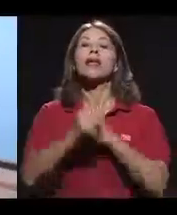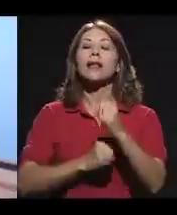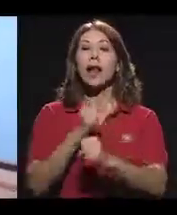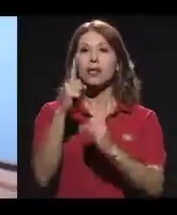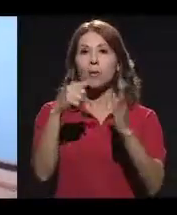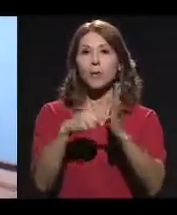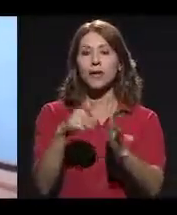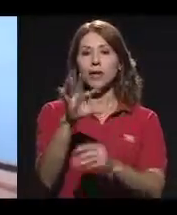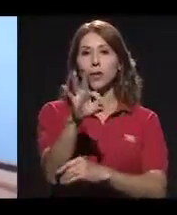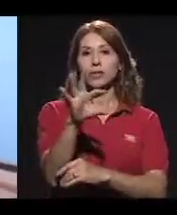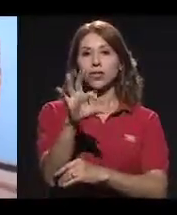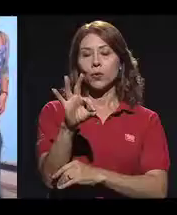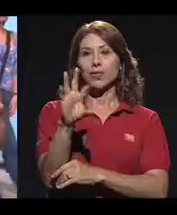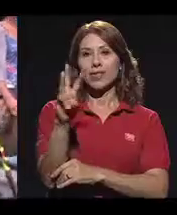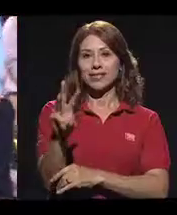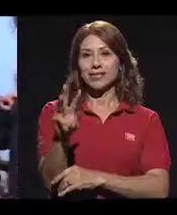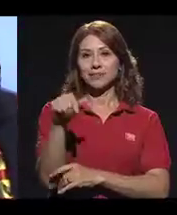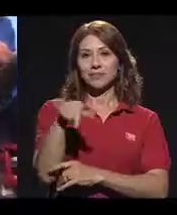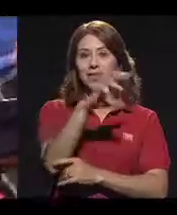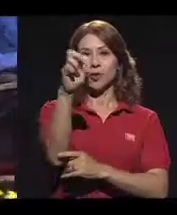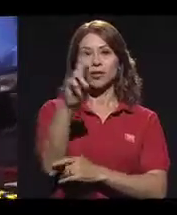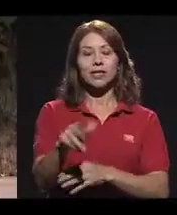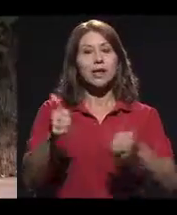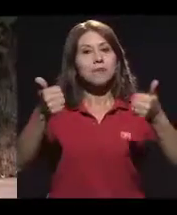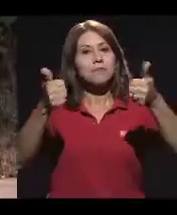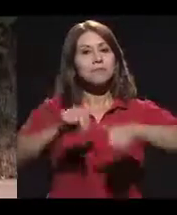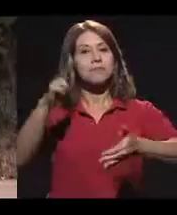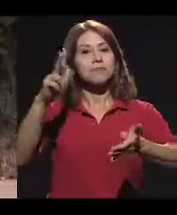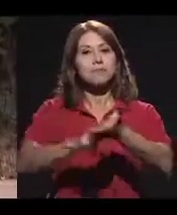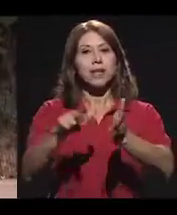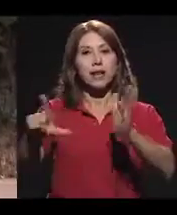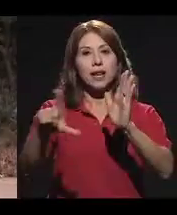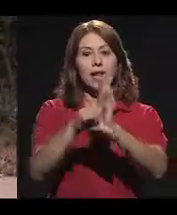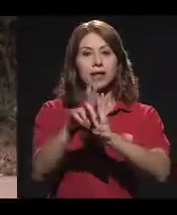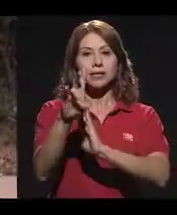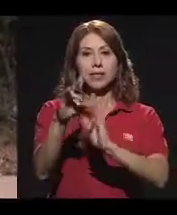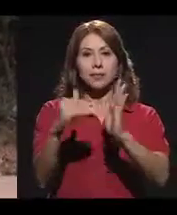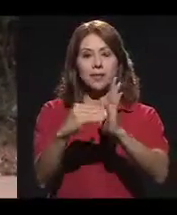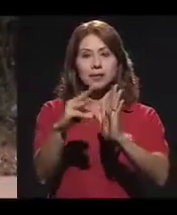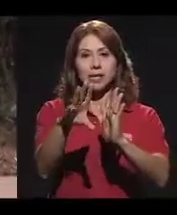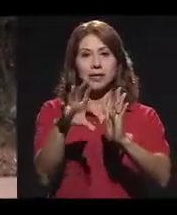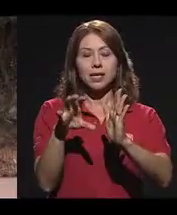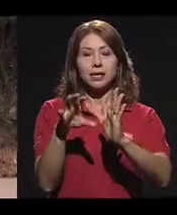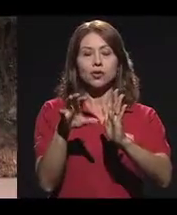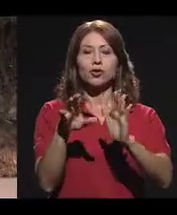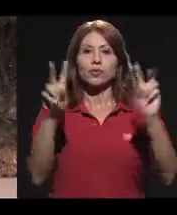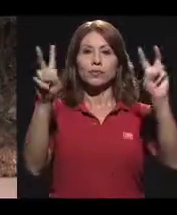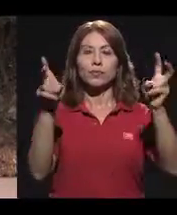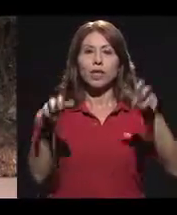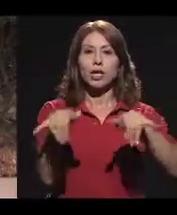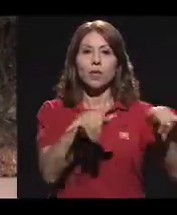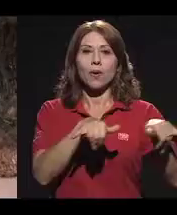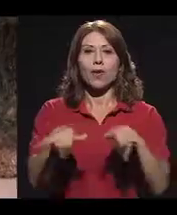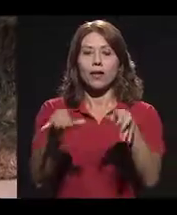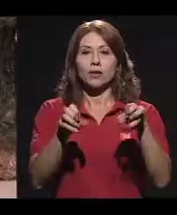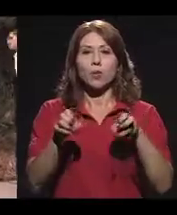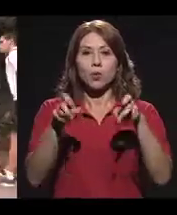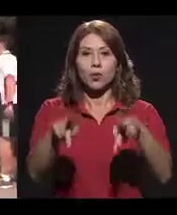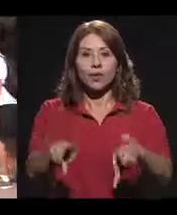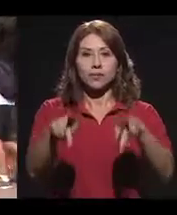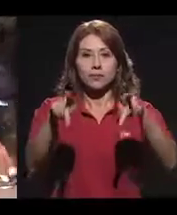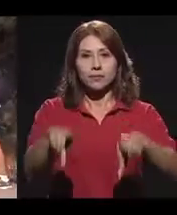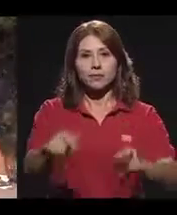En 1996 se aprobó en Costa Rica la Ley 7600 de igualdad de oportunidades para las personas